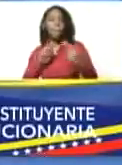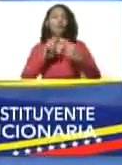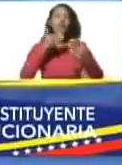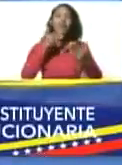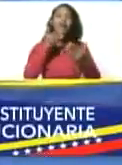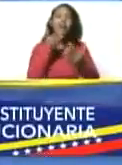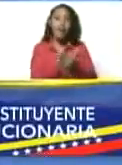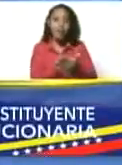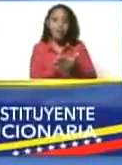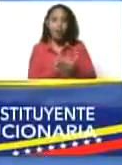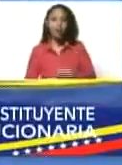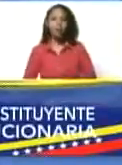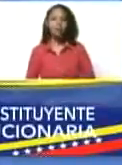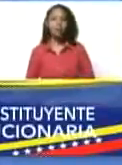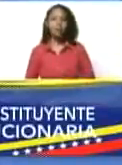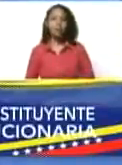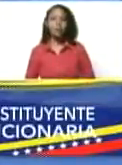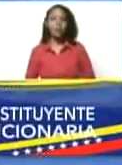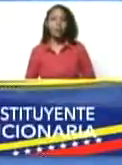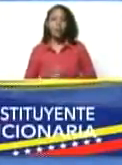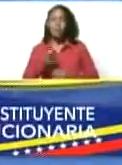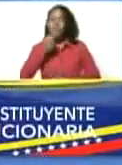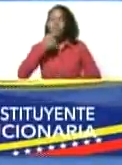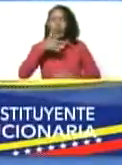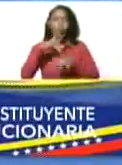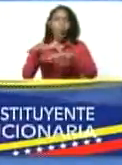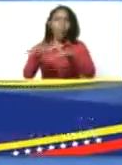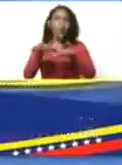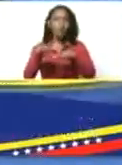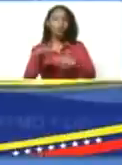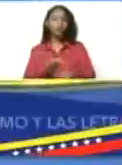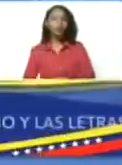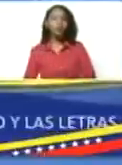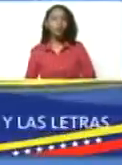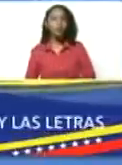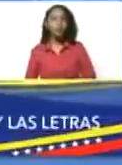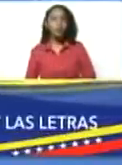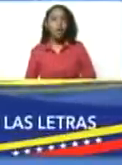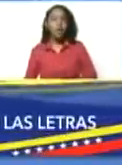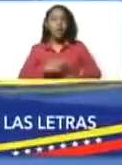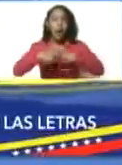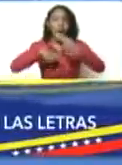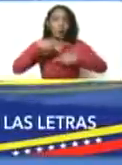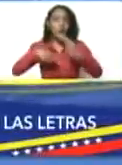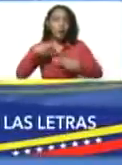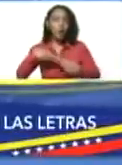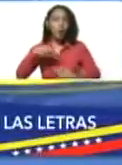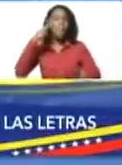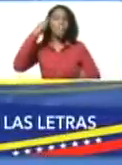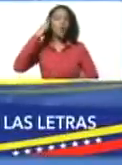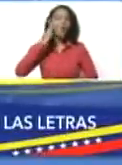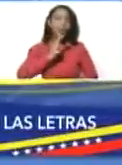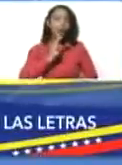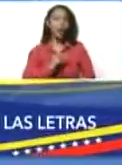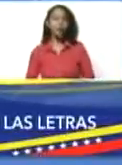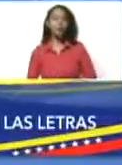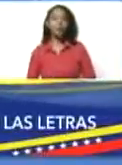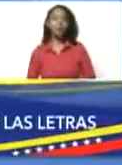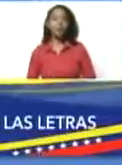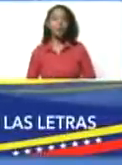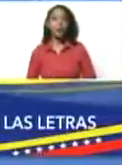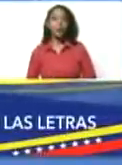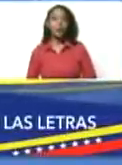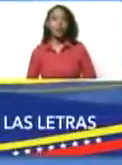gracias a la belleza de esta revolución bolivariana, en